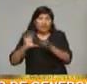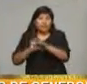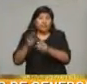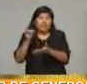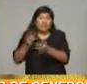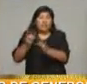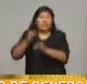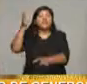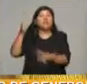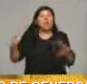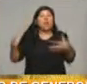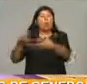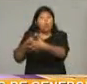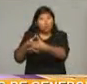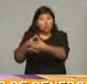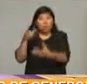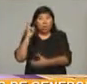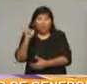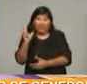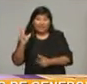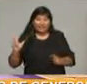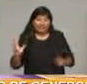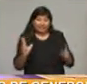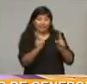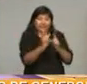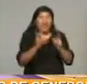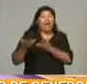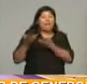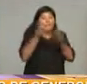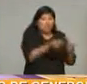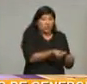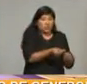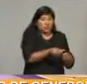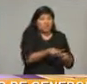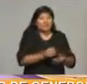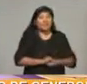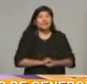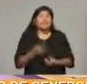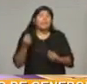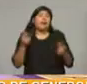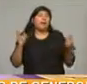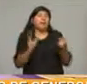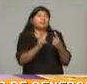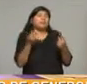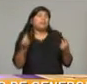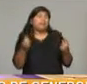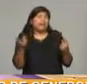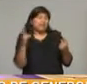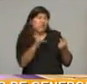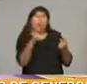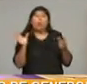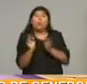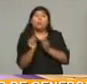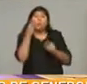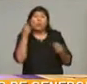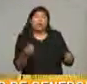juntas inicialmente para que para evitar la ruta crítica que unas veces las mujeres tenían que hacer